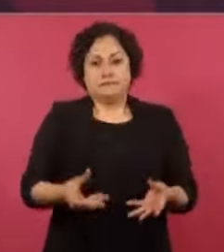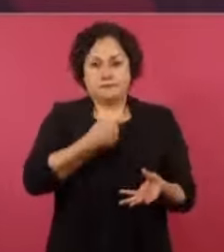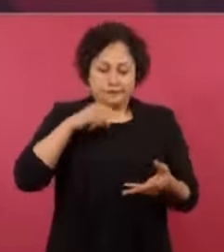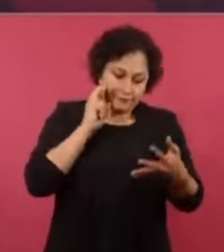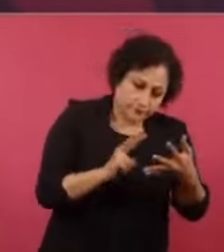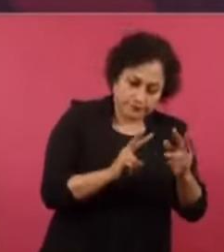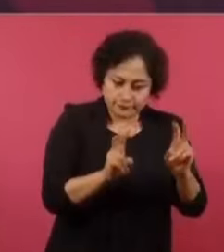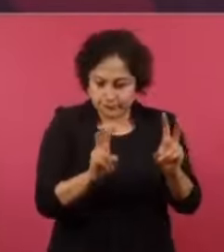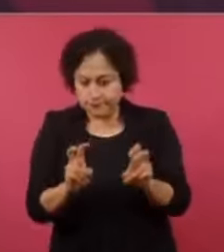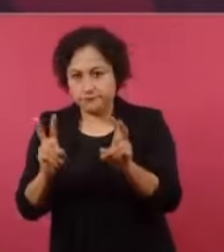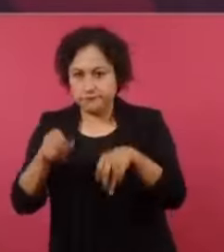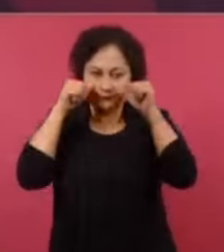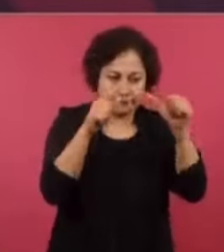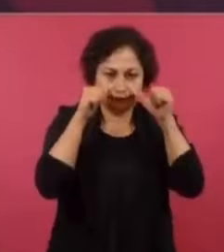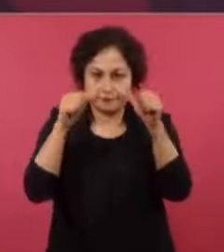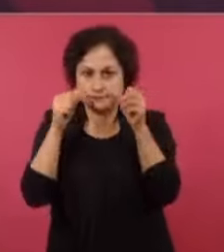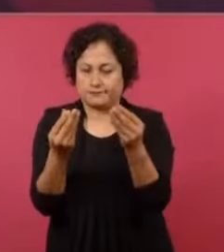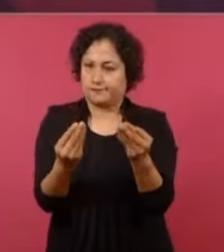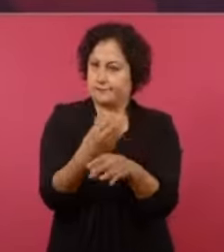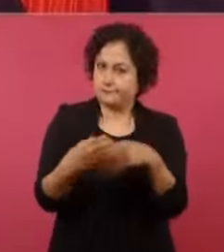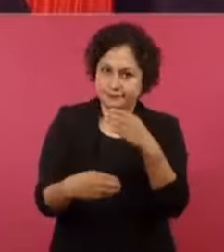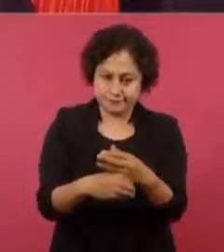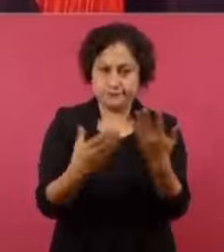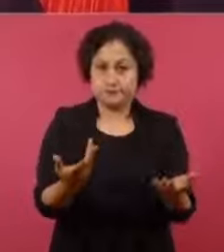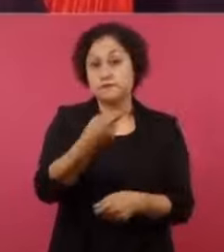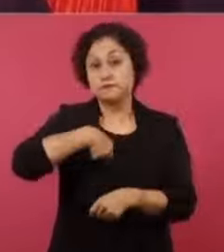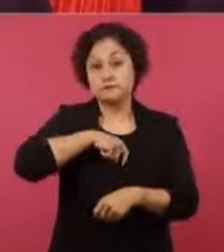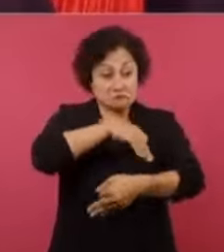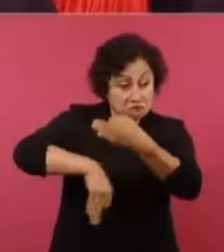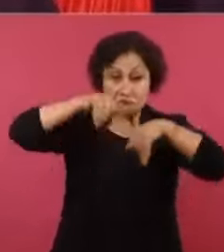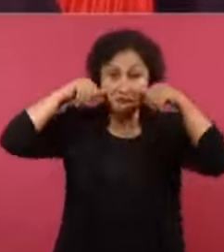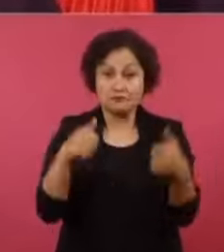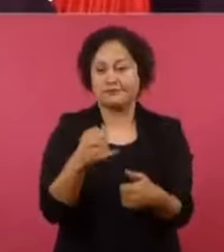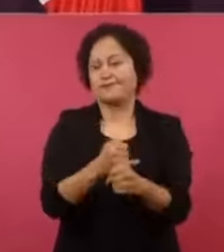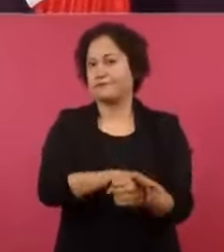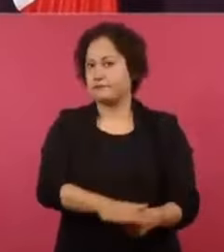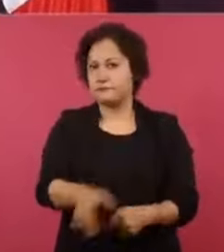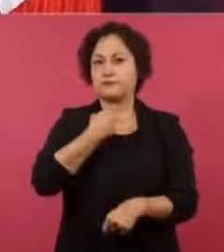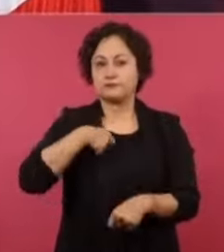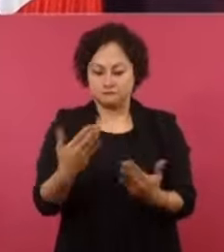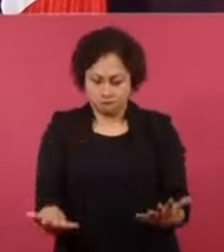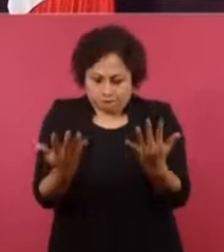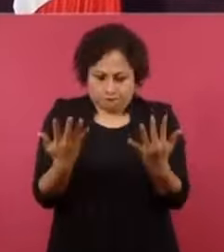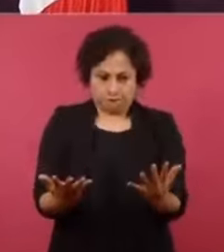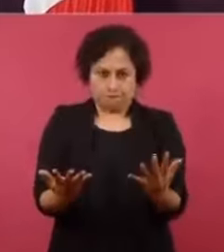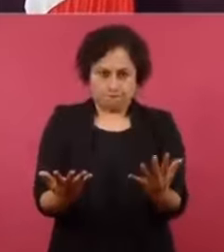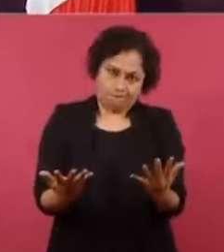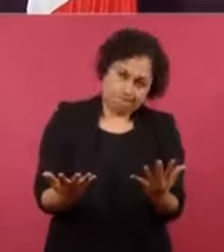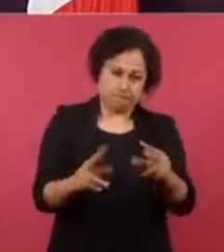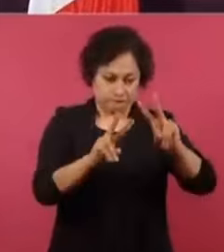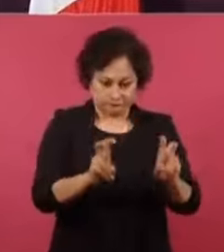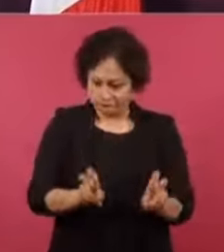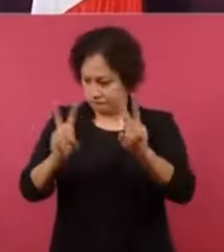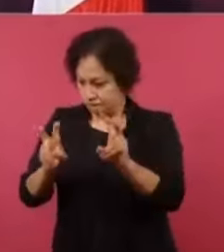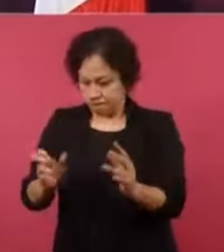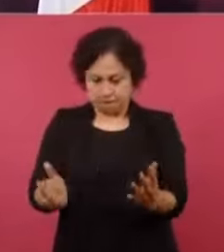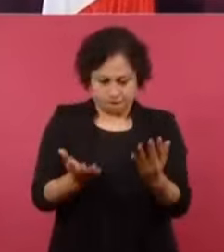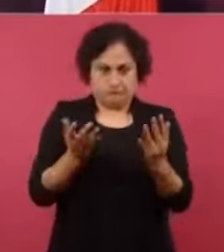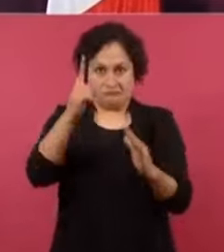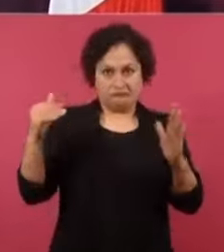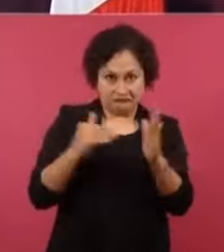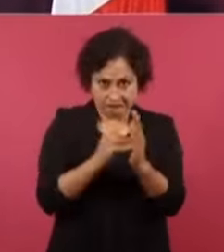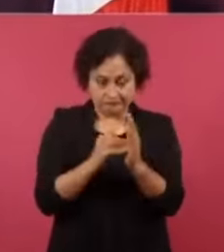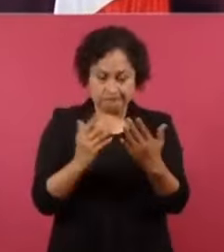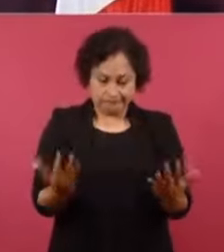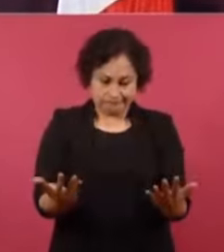porque siempre hay que optar entre inconvenientes, hay que priorizar. Dijimos, a ver, de 1,000 asuntos, ¿cuáles